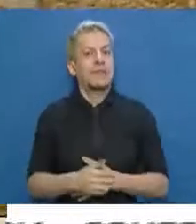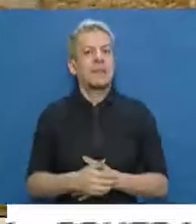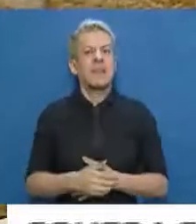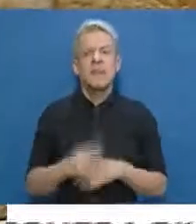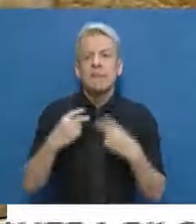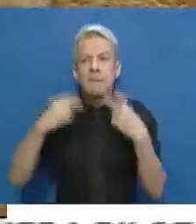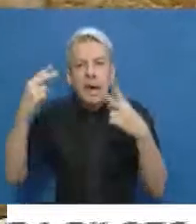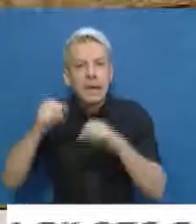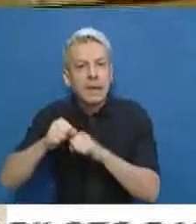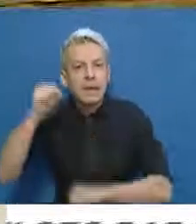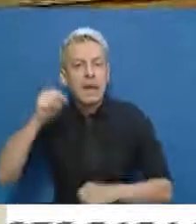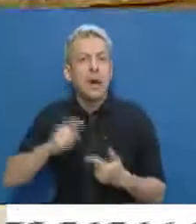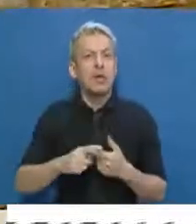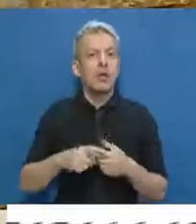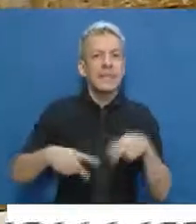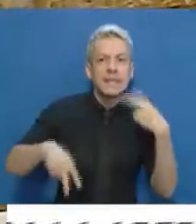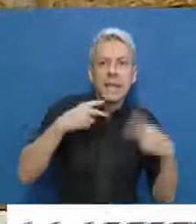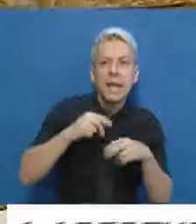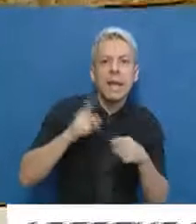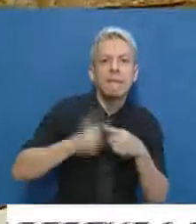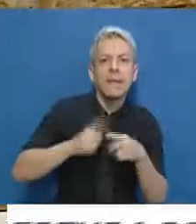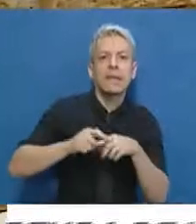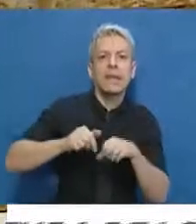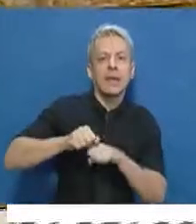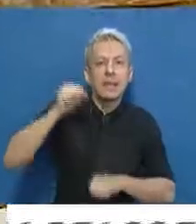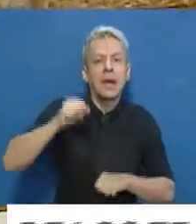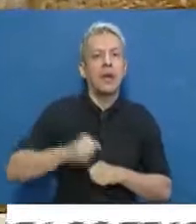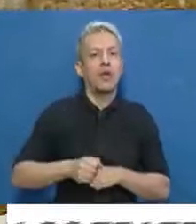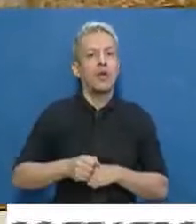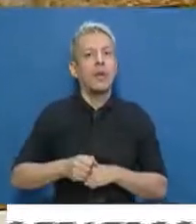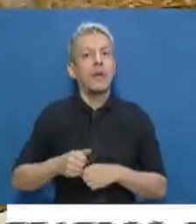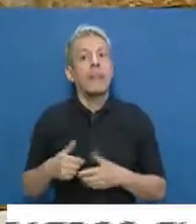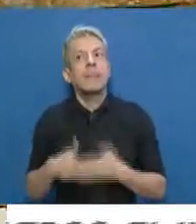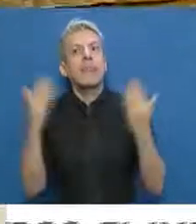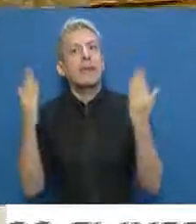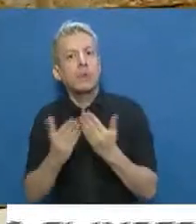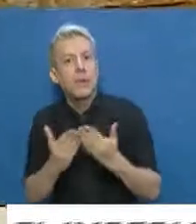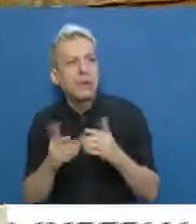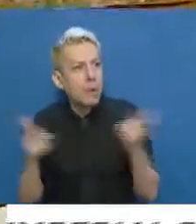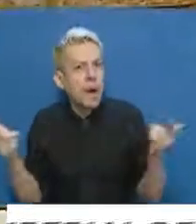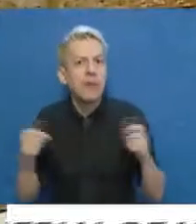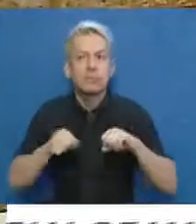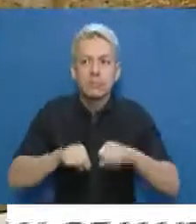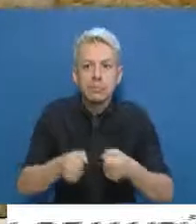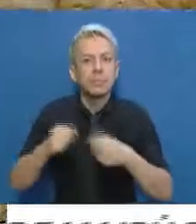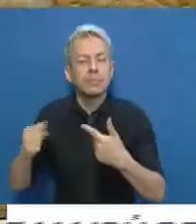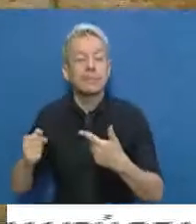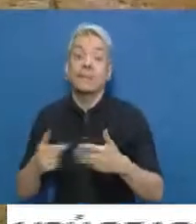la cena egresado, después el día del estudiante, que tampoco tuvimos. Pero gracias a